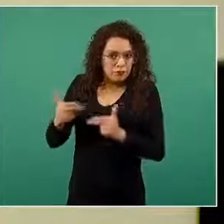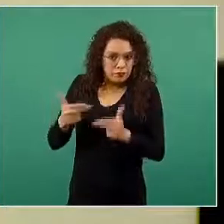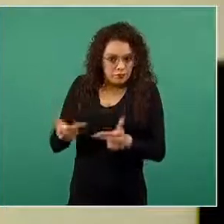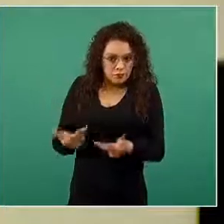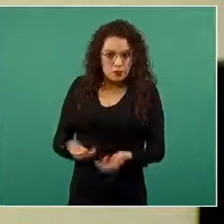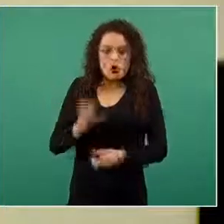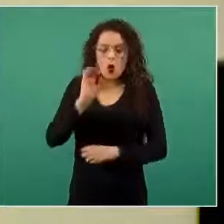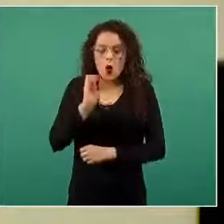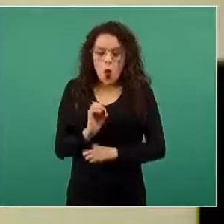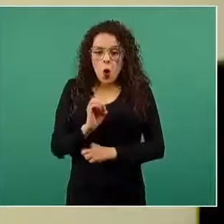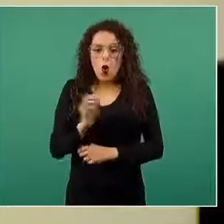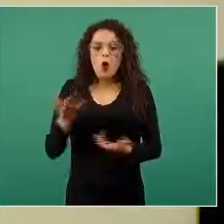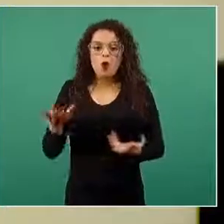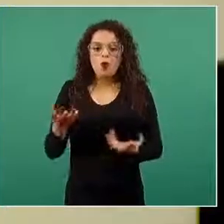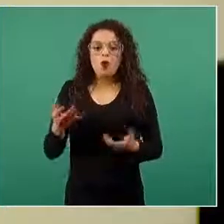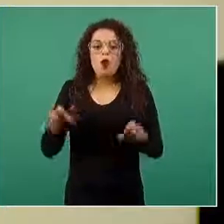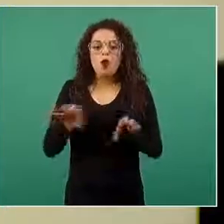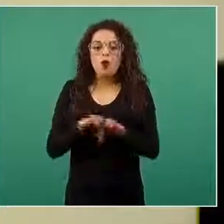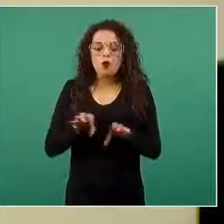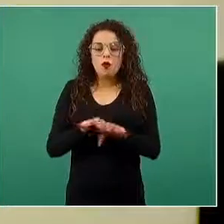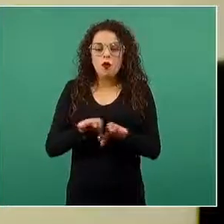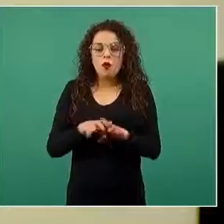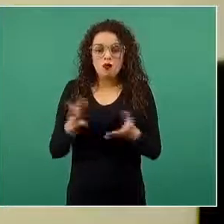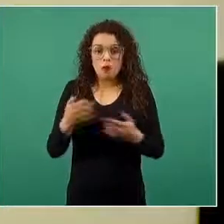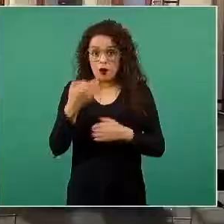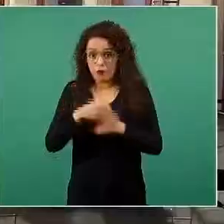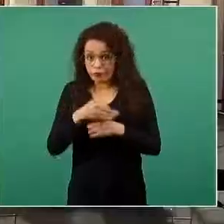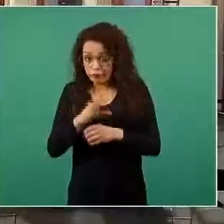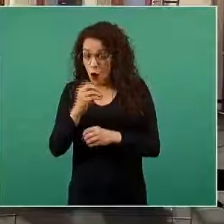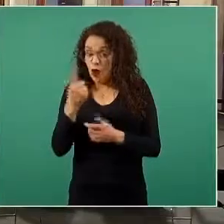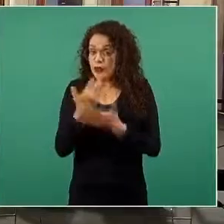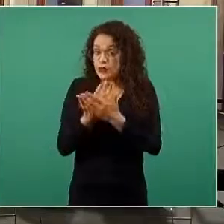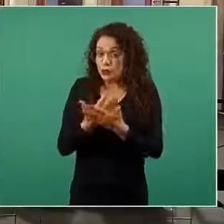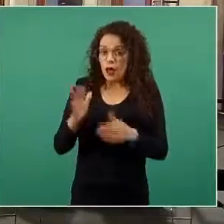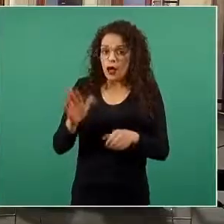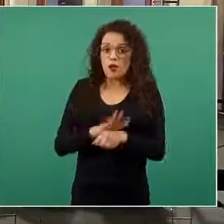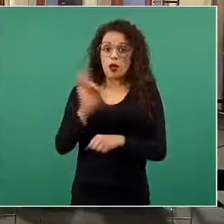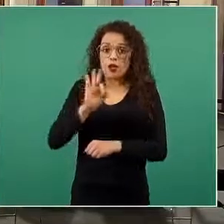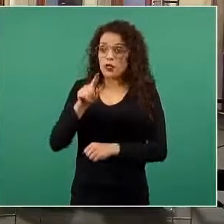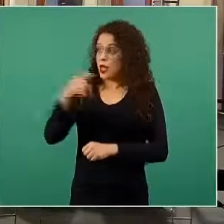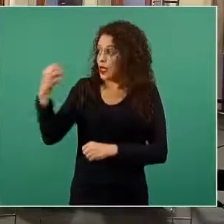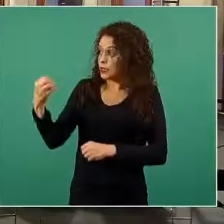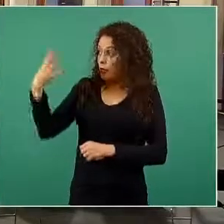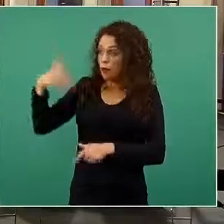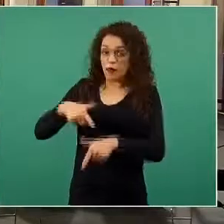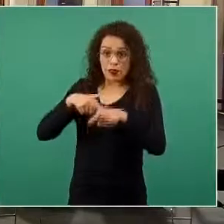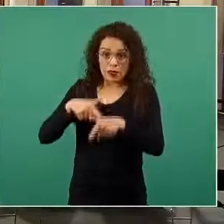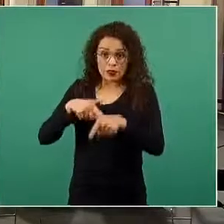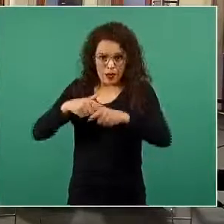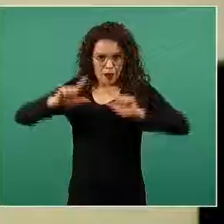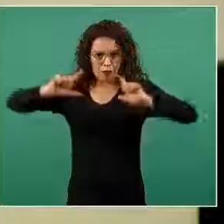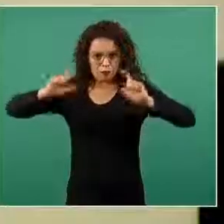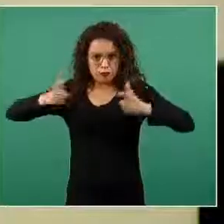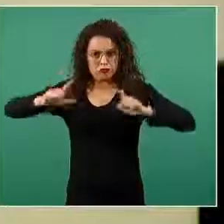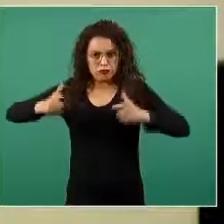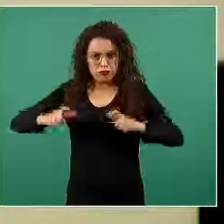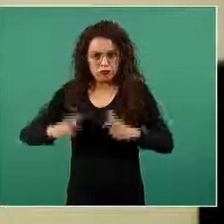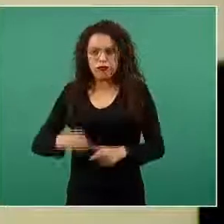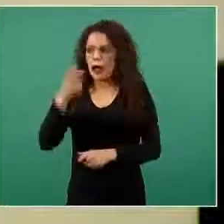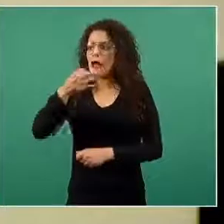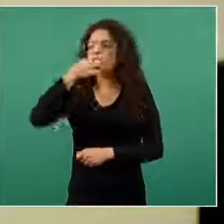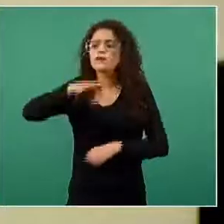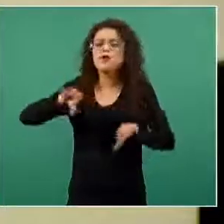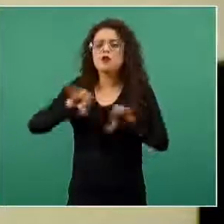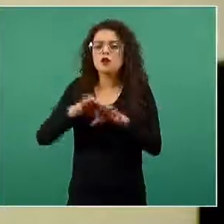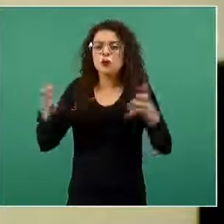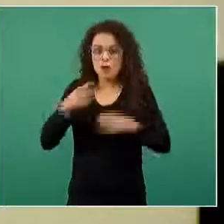híbrido. Si las cosas van marchando como hasta ahora en el semáforo y va a la baja las estadísticas, ¿cómo se va a realizar esa fiesta? ¿Ya